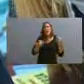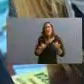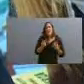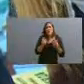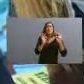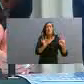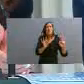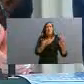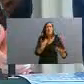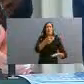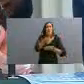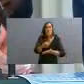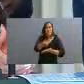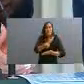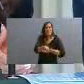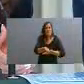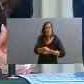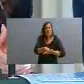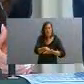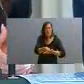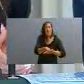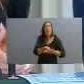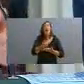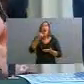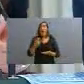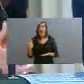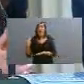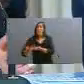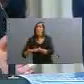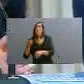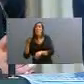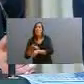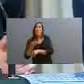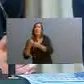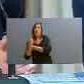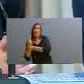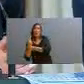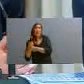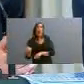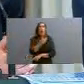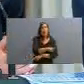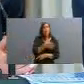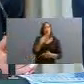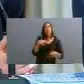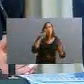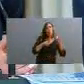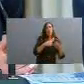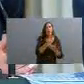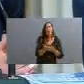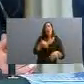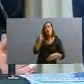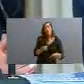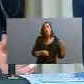más, habría que exigir inclusive una contracautela. Vimos en la cautelar y en los episodios de Gendarmería y